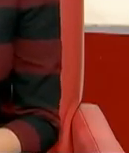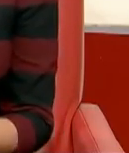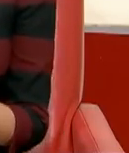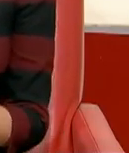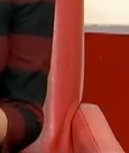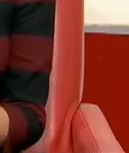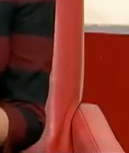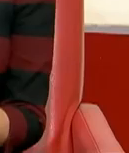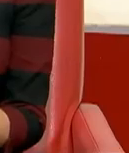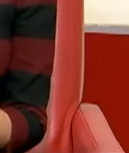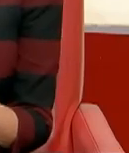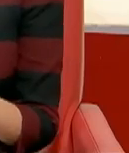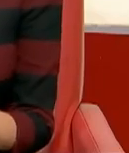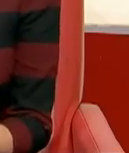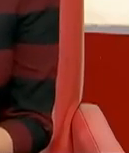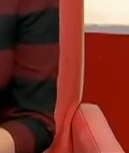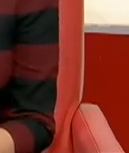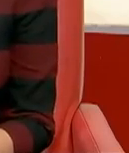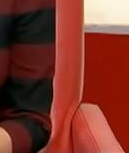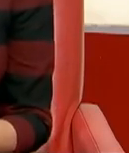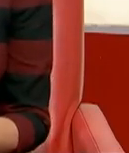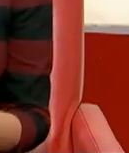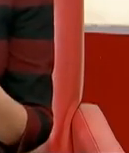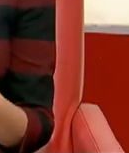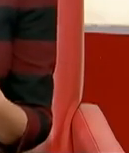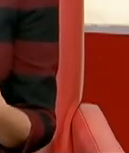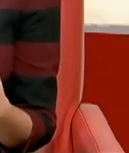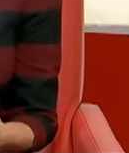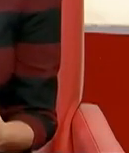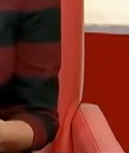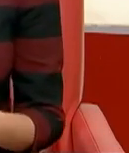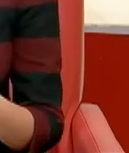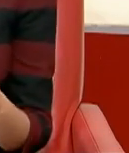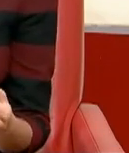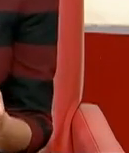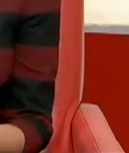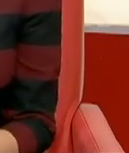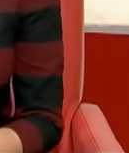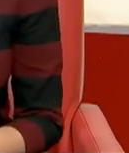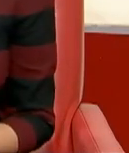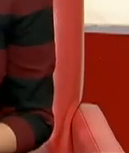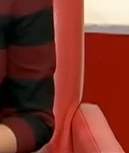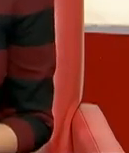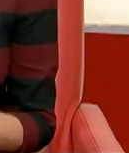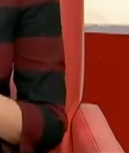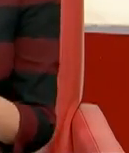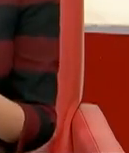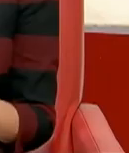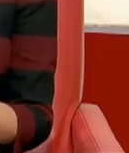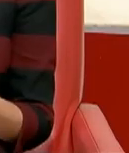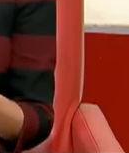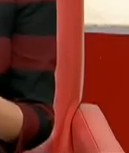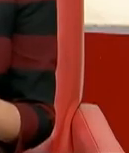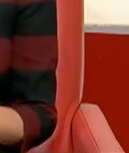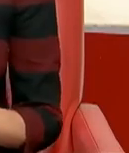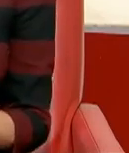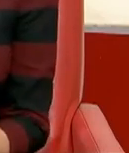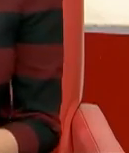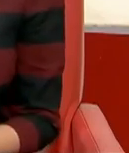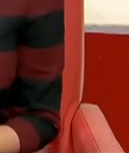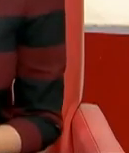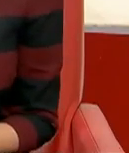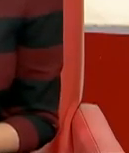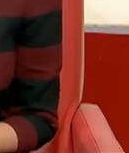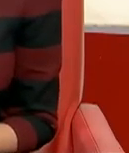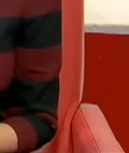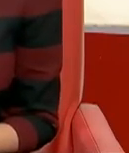materia, incluyendo un cohete con combustible sólido que planea lanzarse para la segunda mitad de este año y que